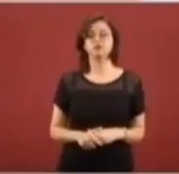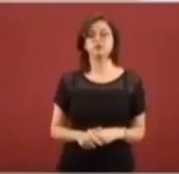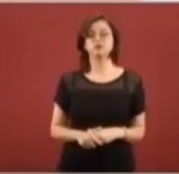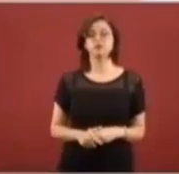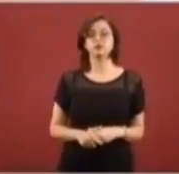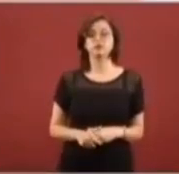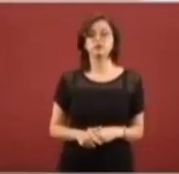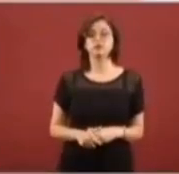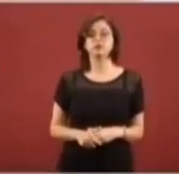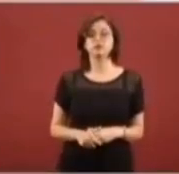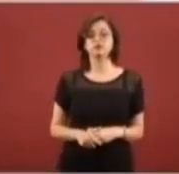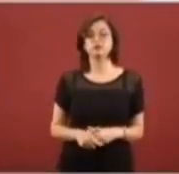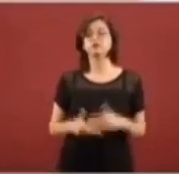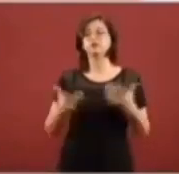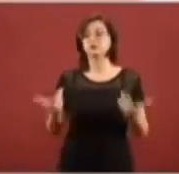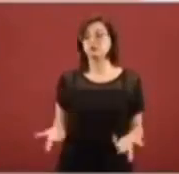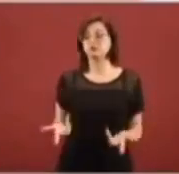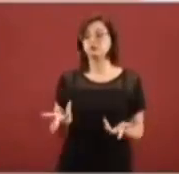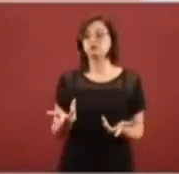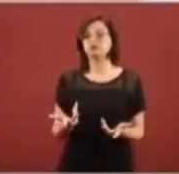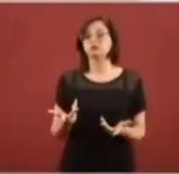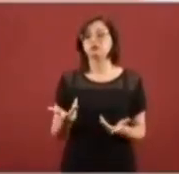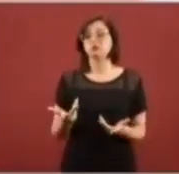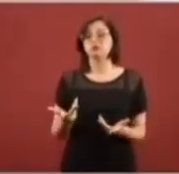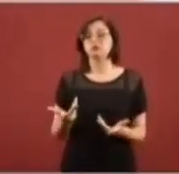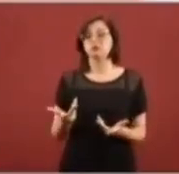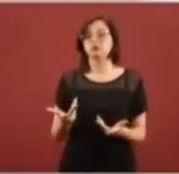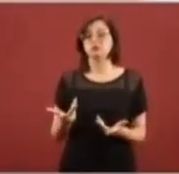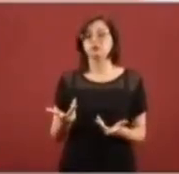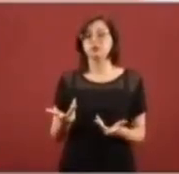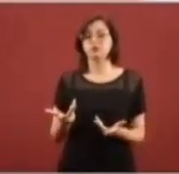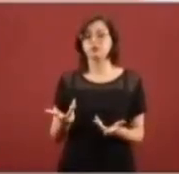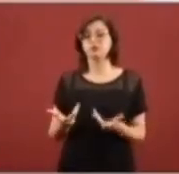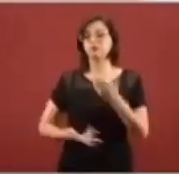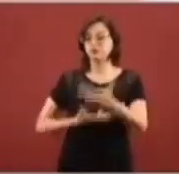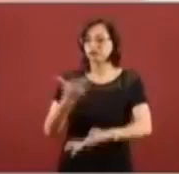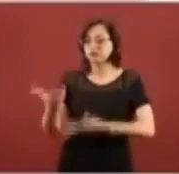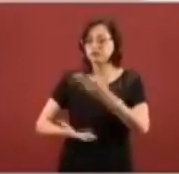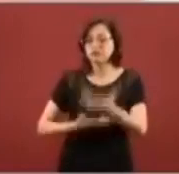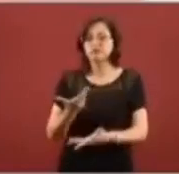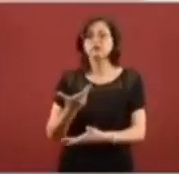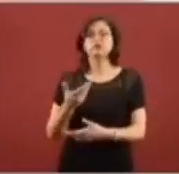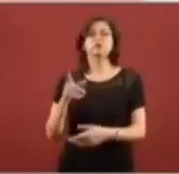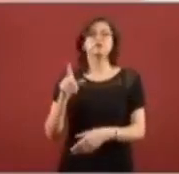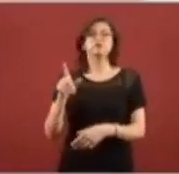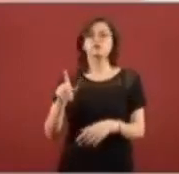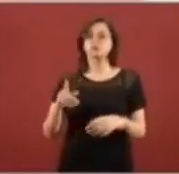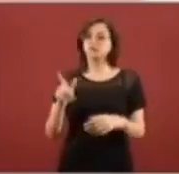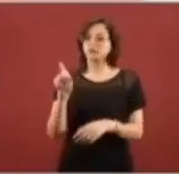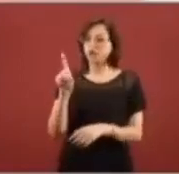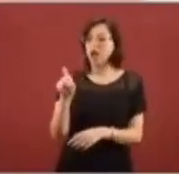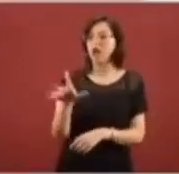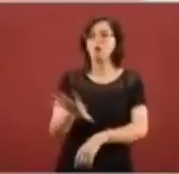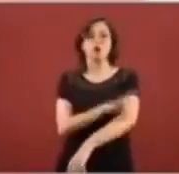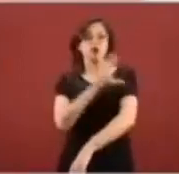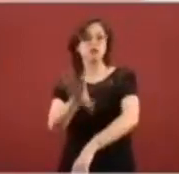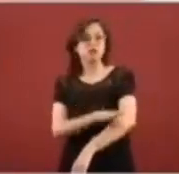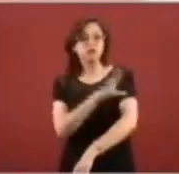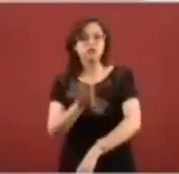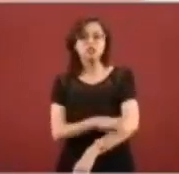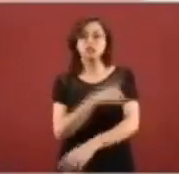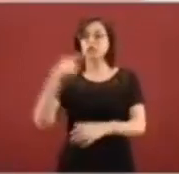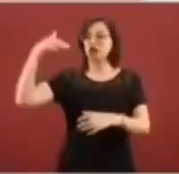conservación y mantenimiento de la infraestructura crítica que asegura la producción y distribución de servicios indispensables, agua, energía,